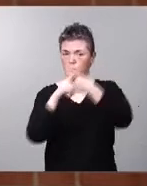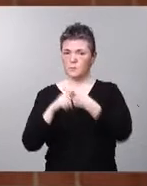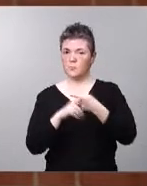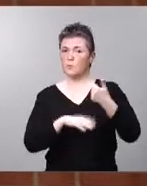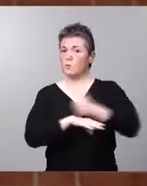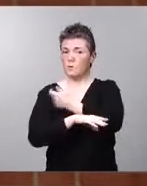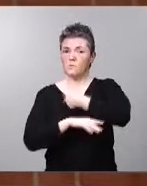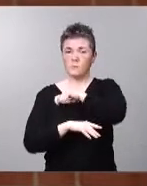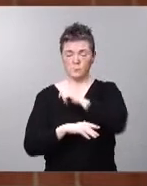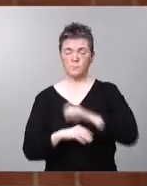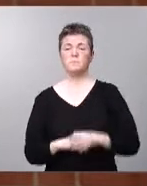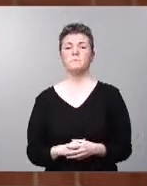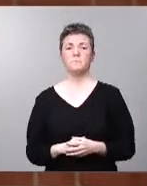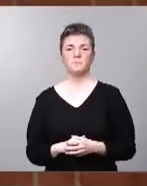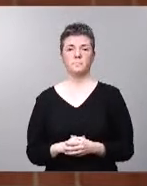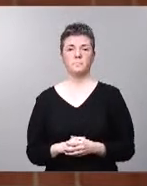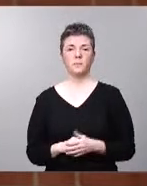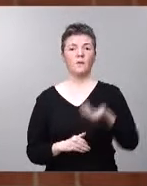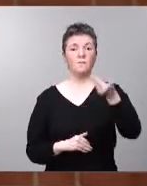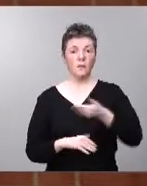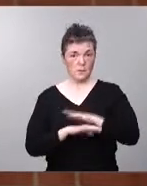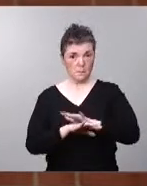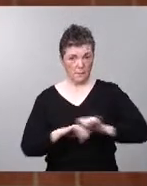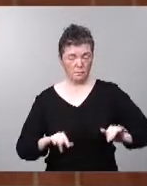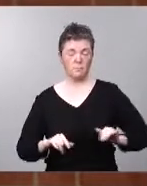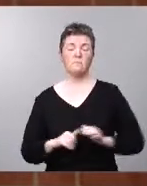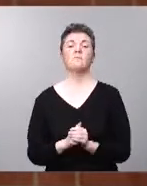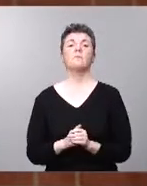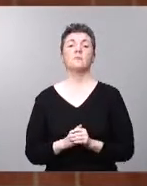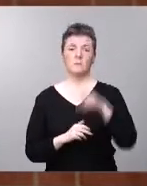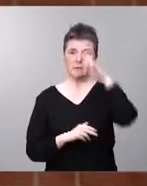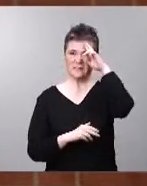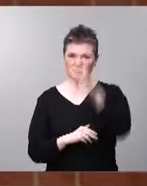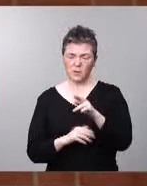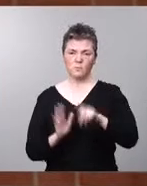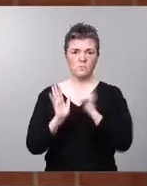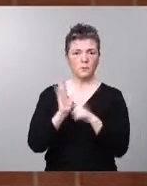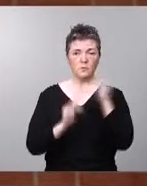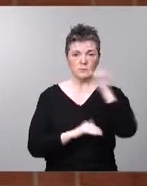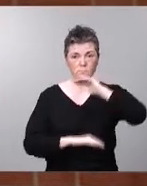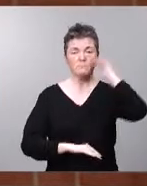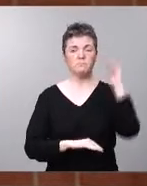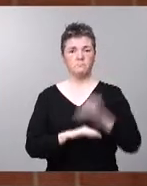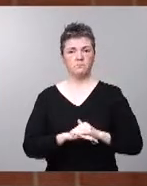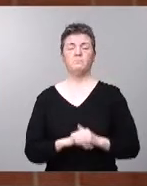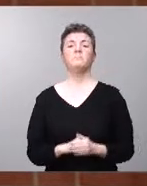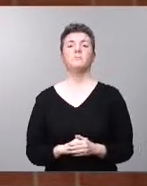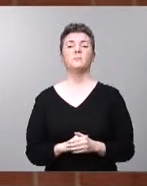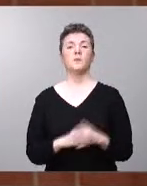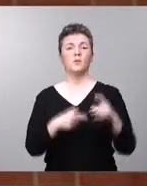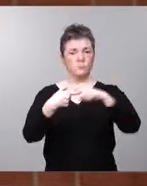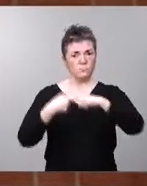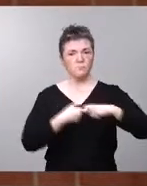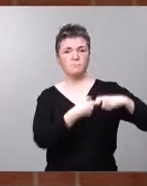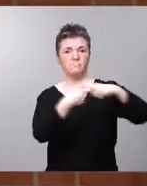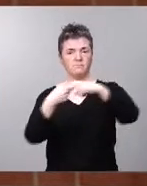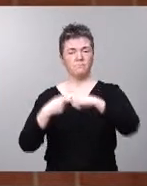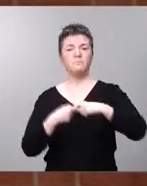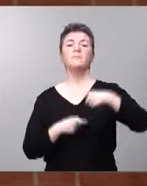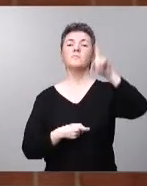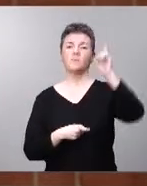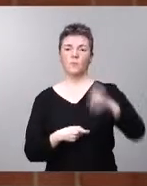los valores de la paz del respeto a la legalidad internacional de la solidaridad y también de la cooperación